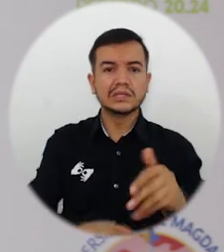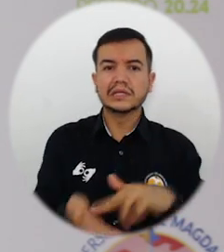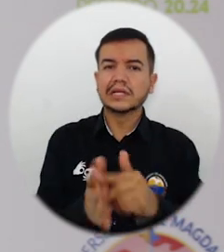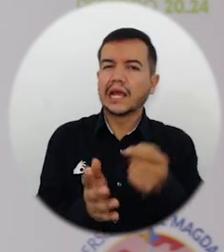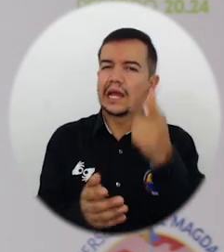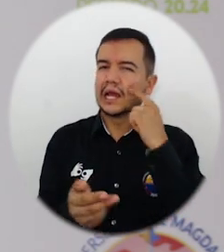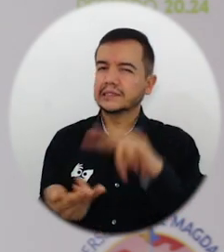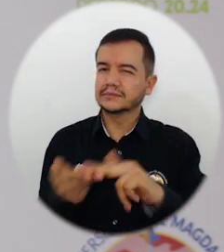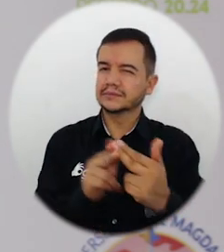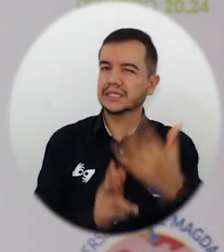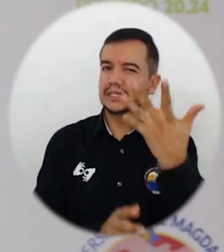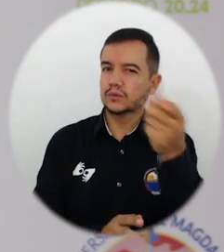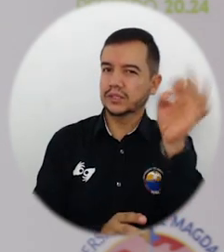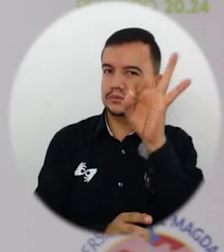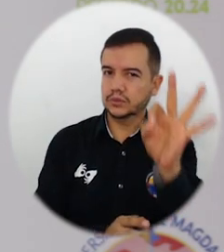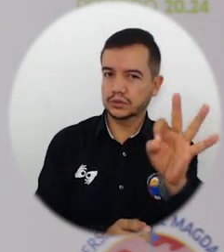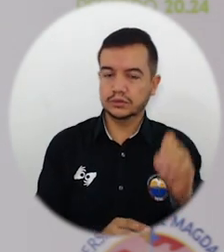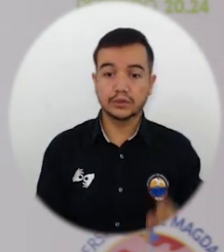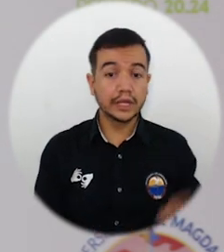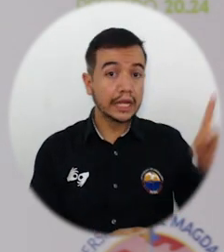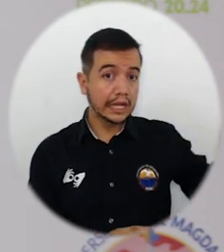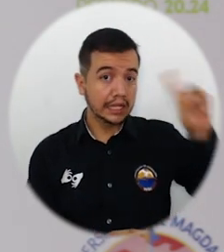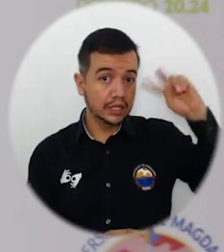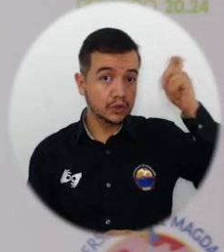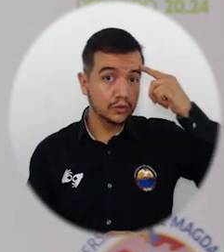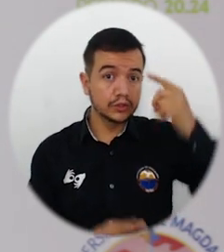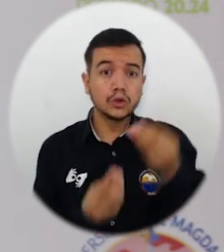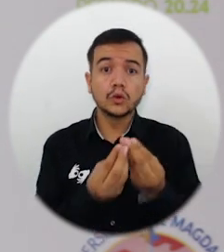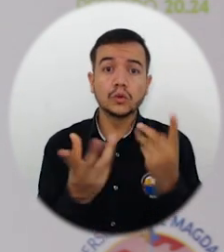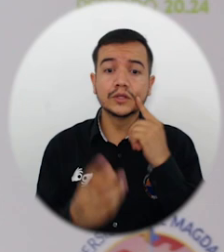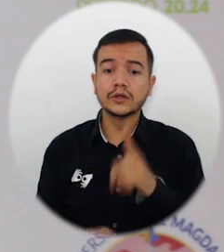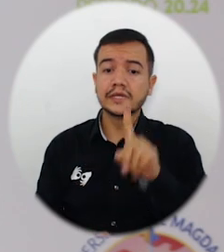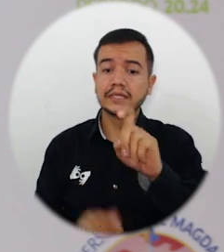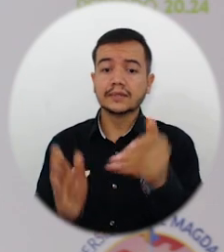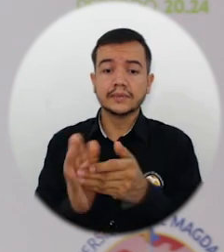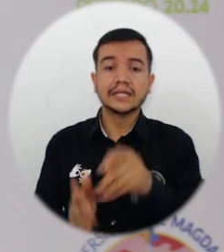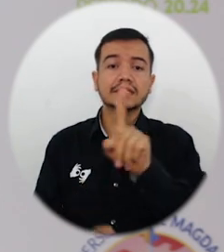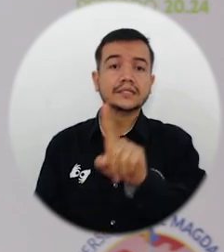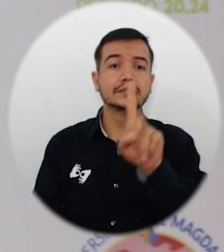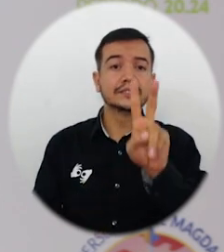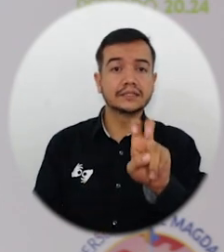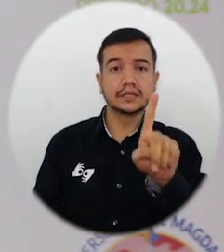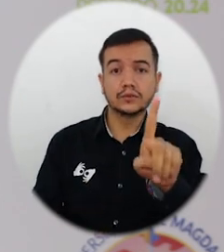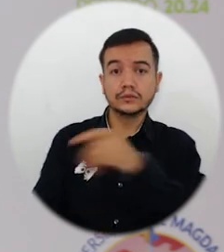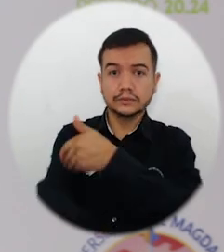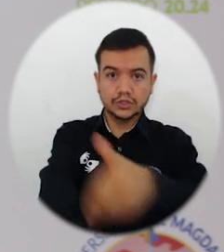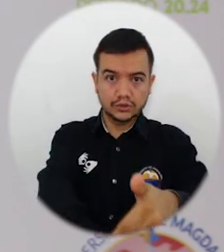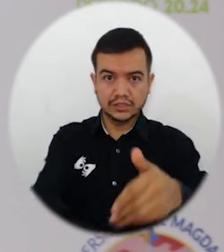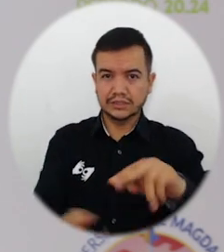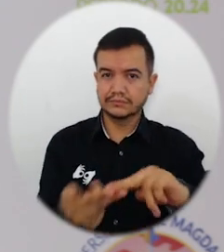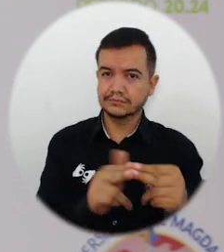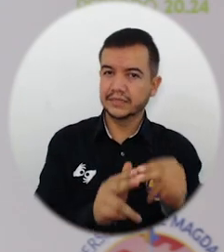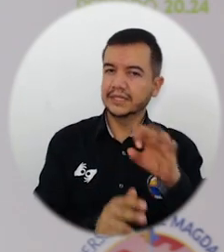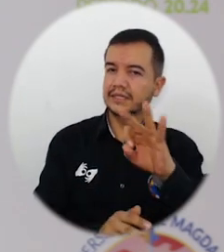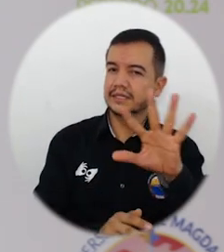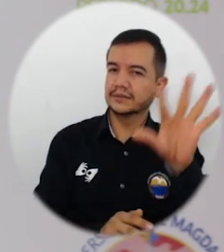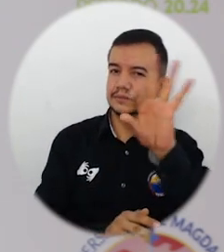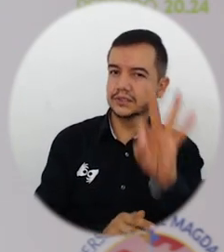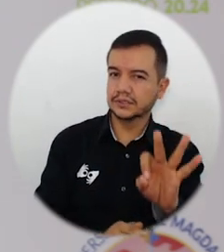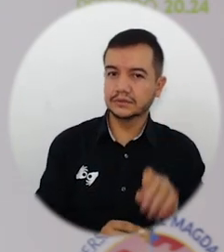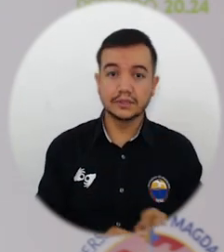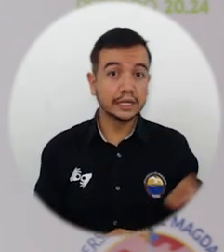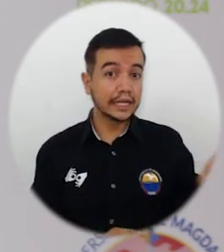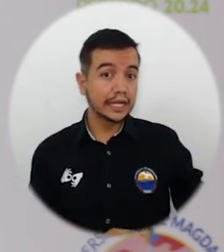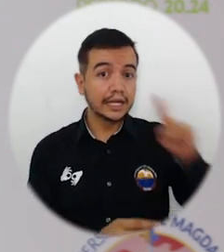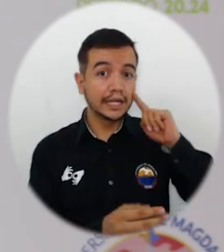50% de la matrícula cero para ese periodo. Un aporte del Gobierno Nacional de 6.171 millones de pesos, que es el 35%. Un aporte